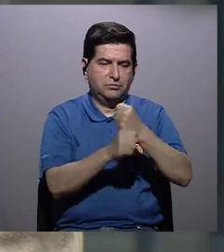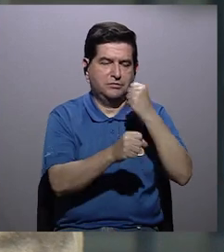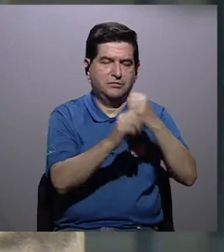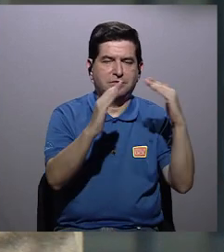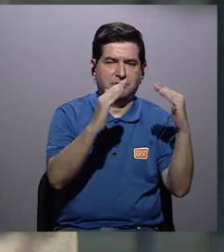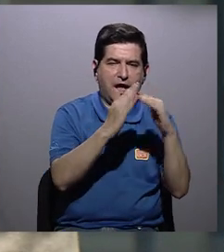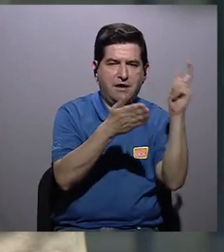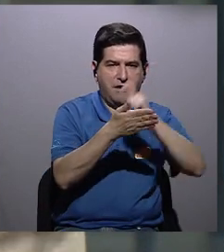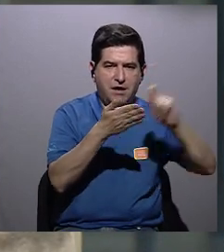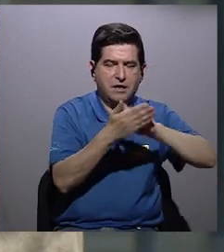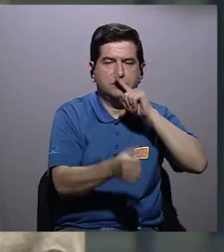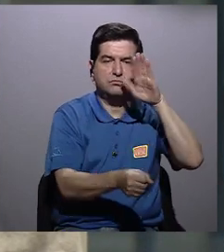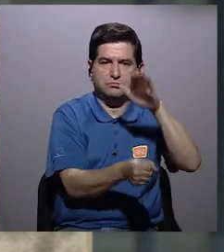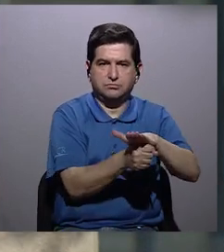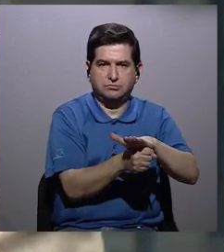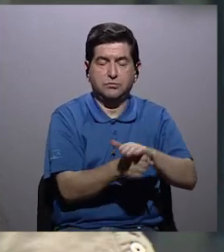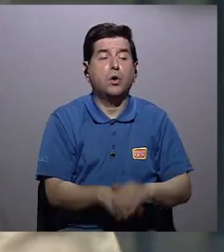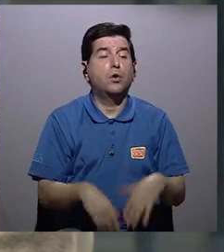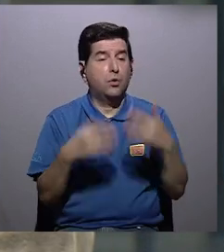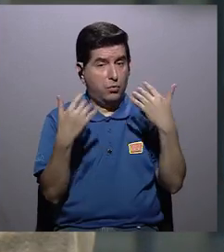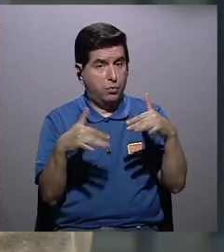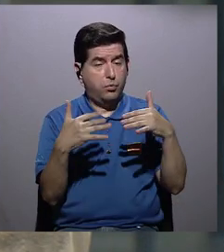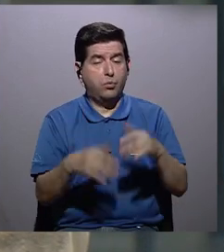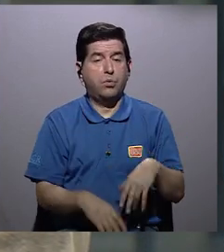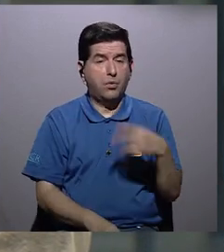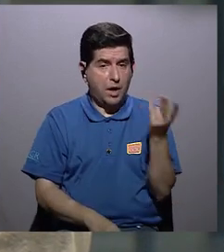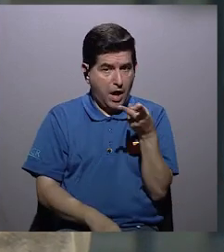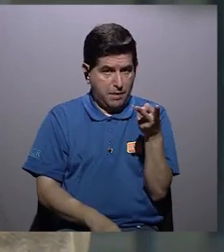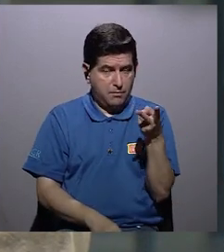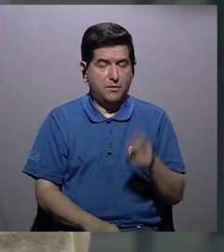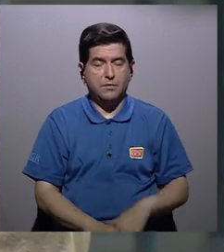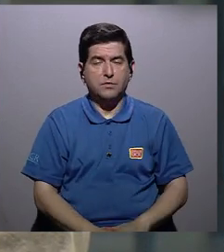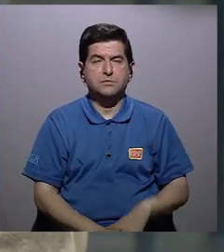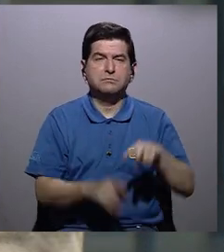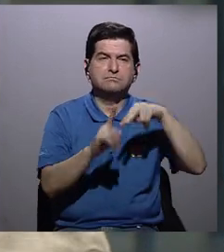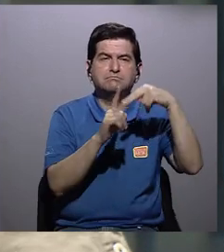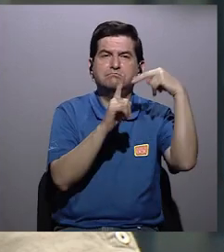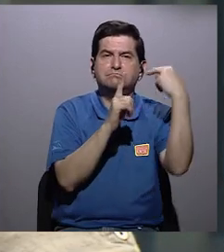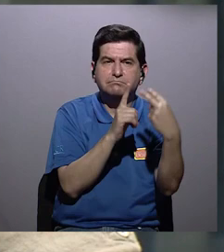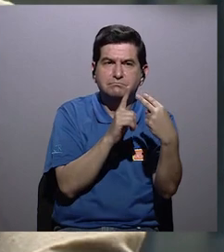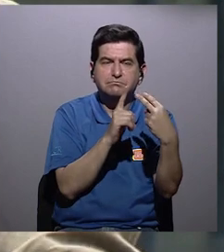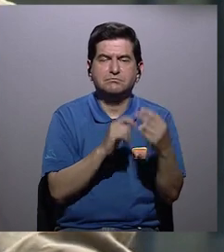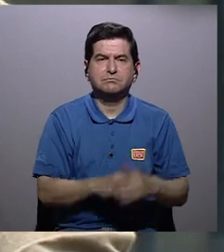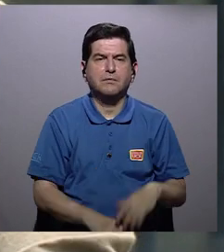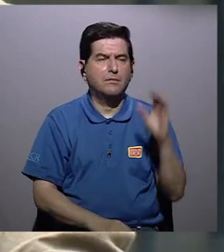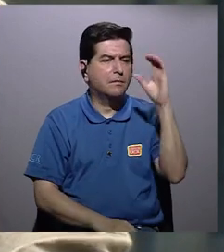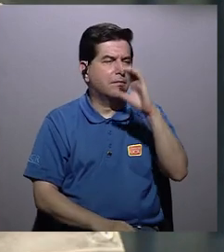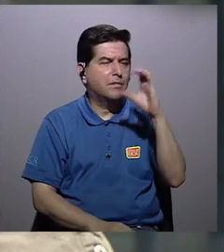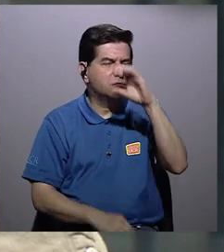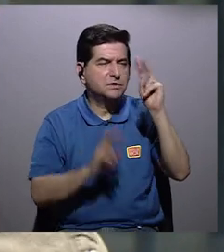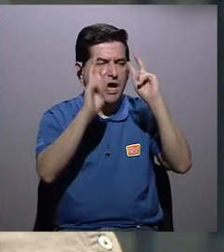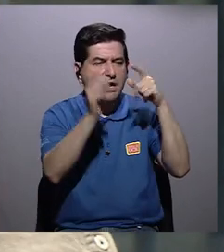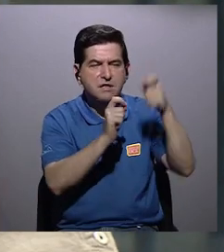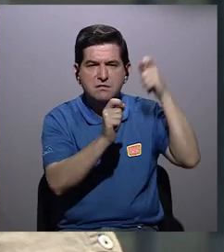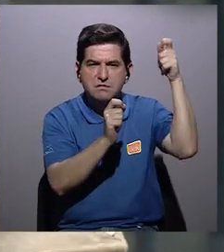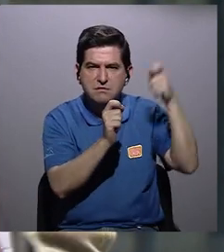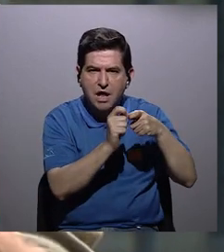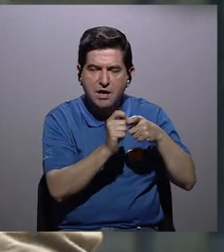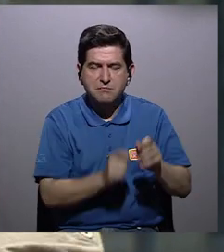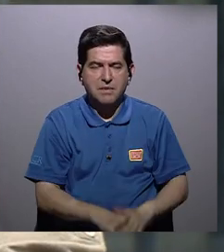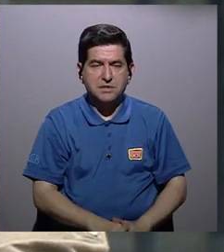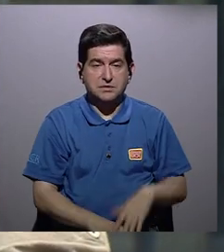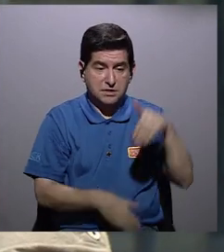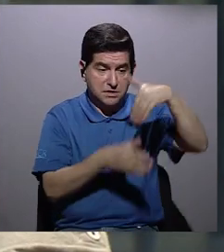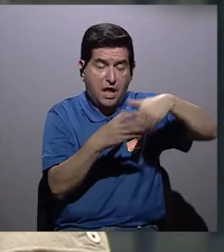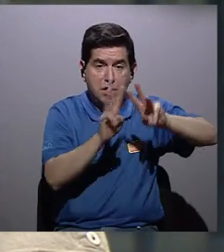de hacer tareas escolares, exactamente, que se da mucho y tanto en las dos líneas, tanto en la perspectiva de buscar temas específicos en la web